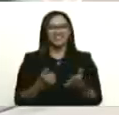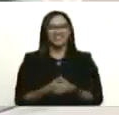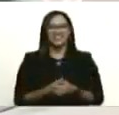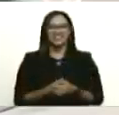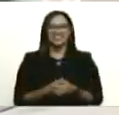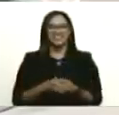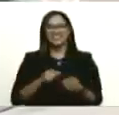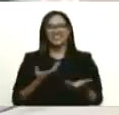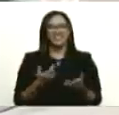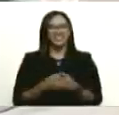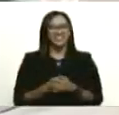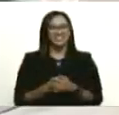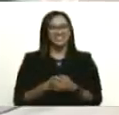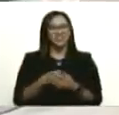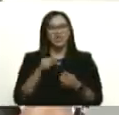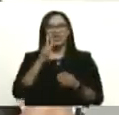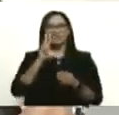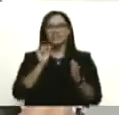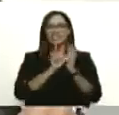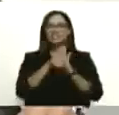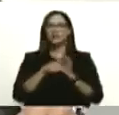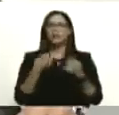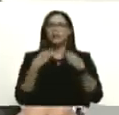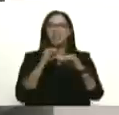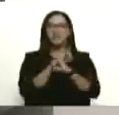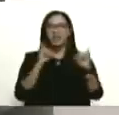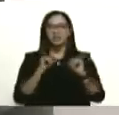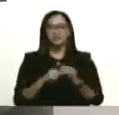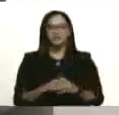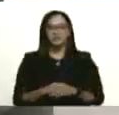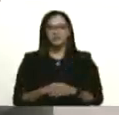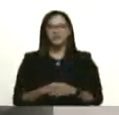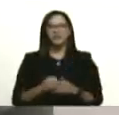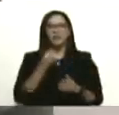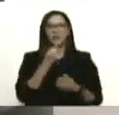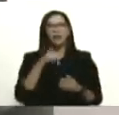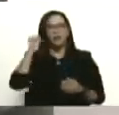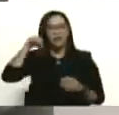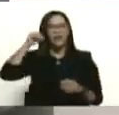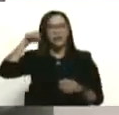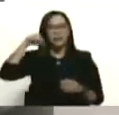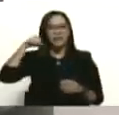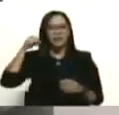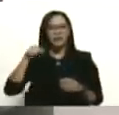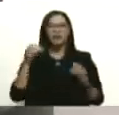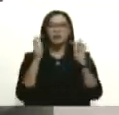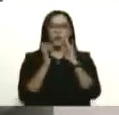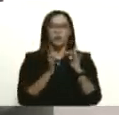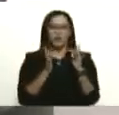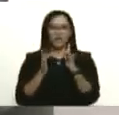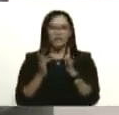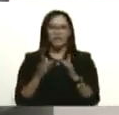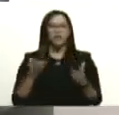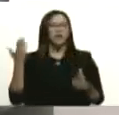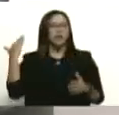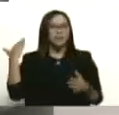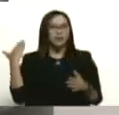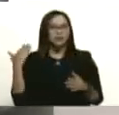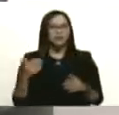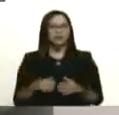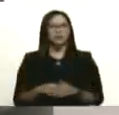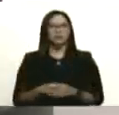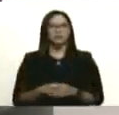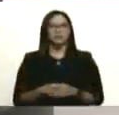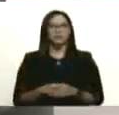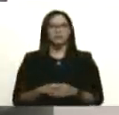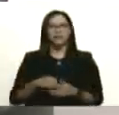spoiler tampoco. 30 segundos, su mensaje final. Bueno, vean la película, conéctense con el pasado,